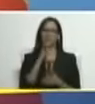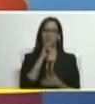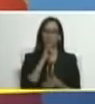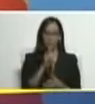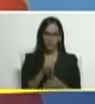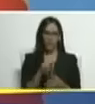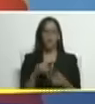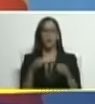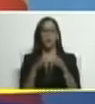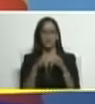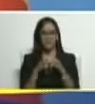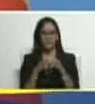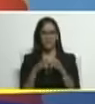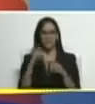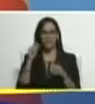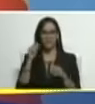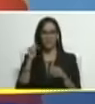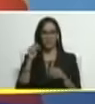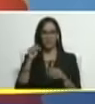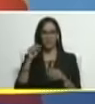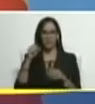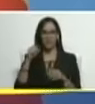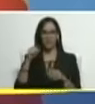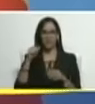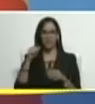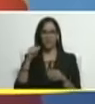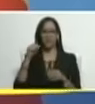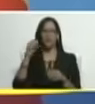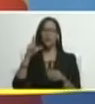compañero Tran Lu Quan,